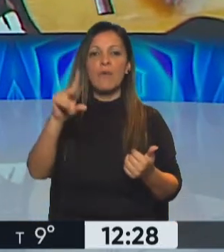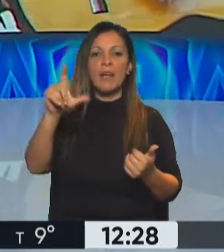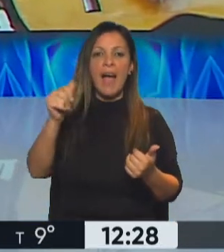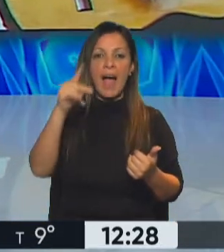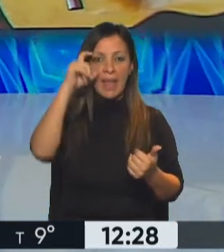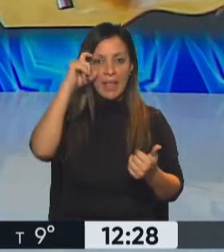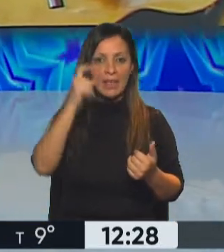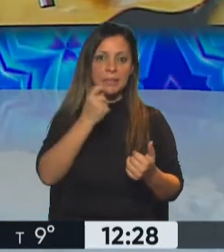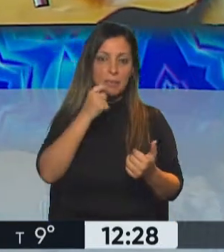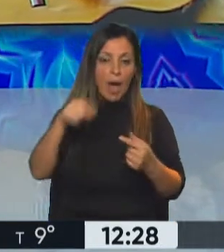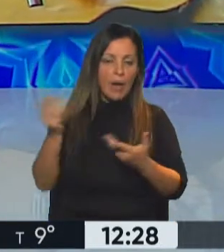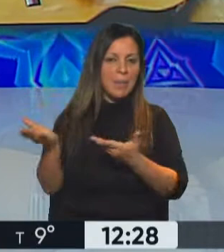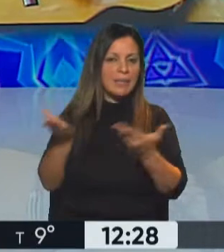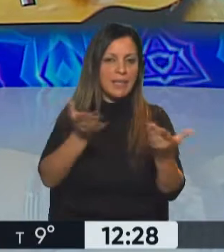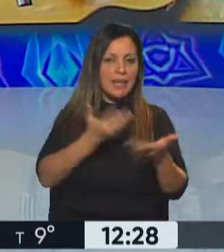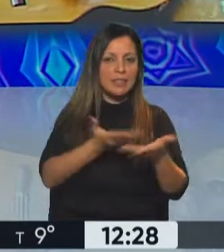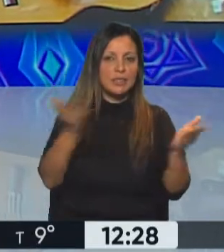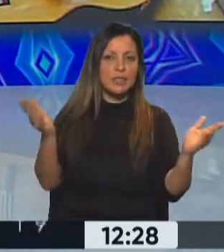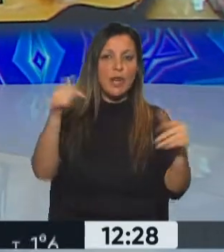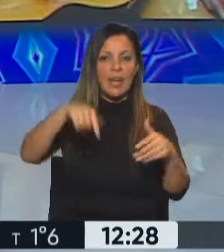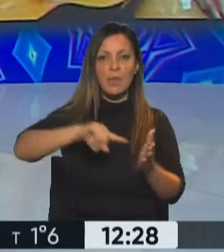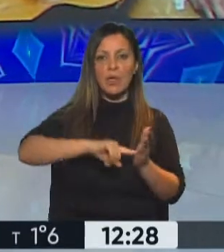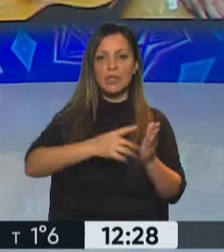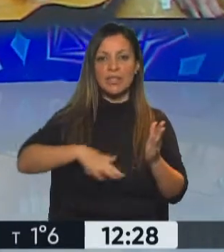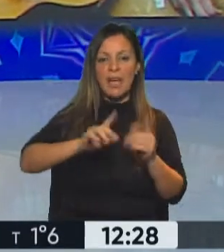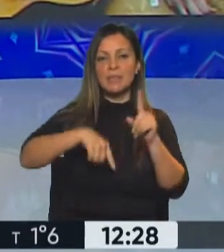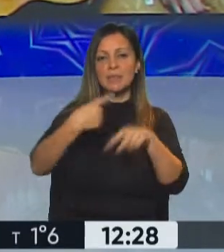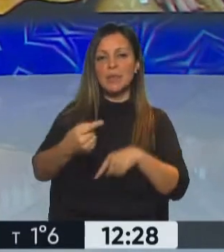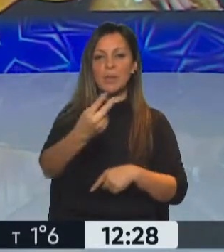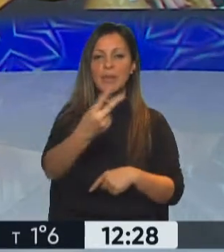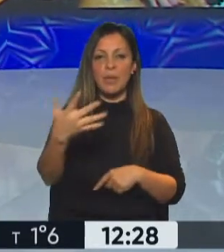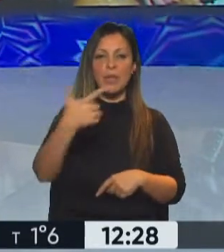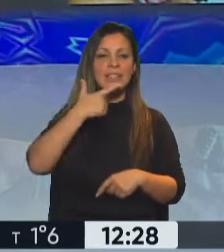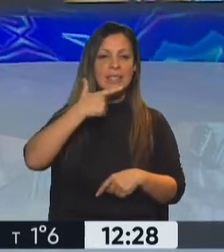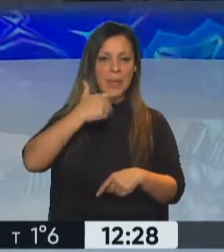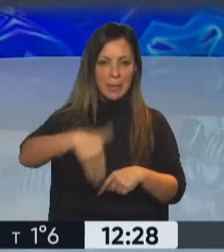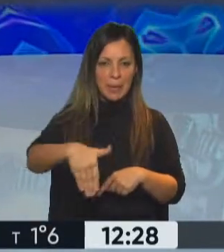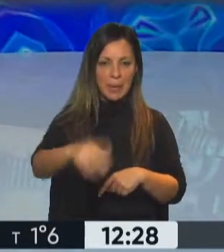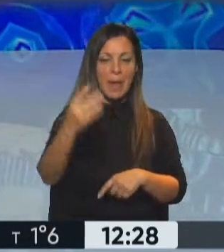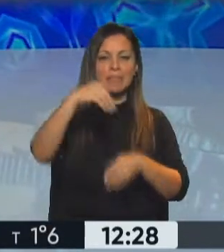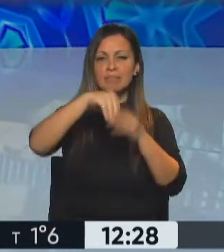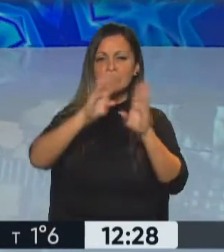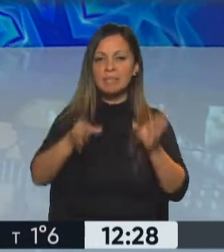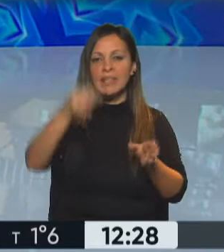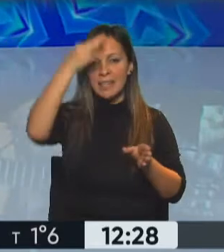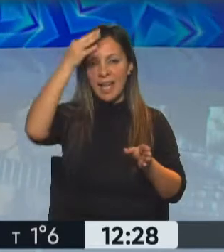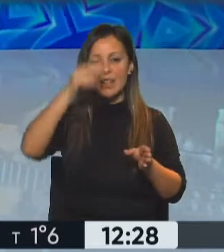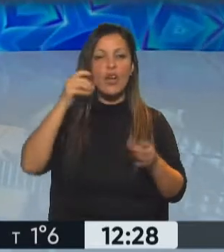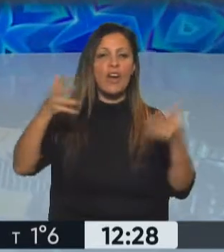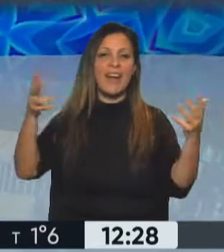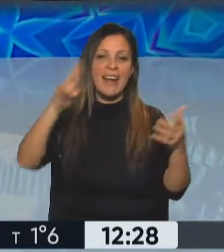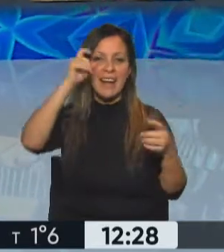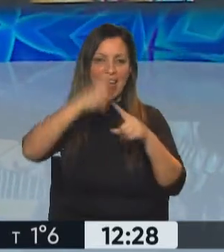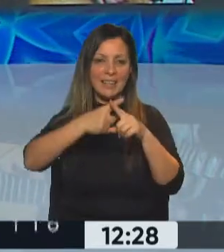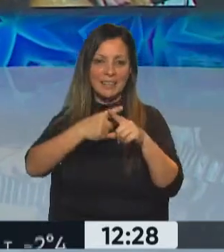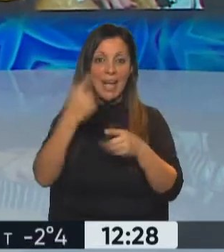haciendo presentación de este disco en Buenos Aires el próximo 24 de septiembre en el Teatro Gran Rex. Ahí va a ser un crooner